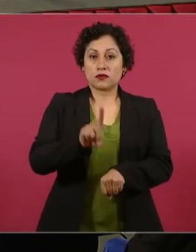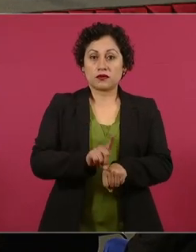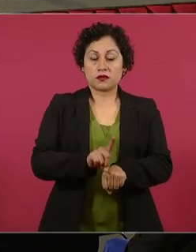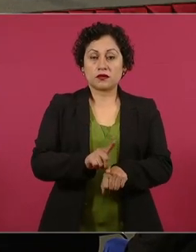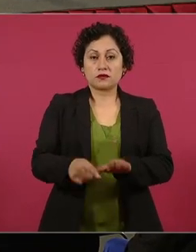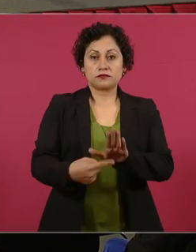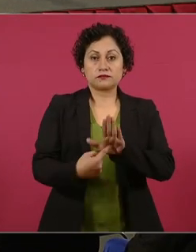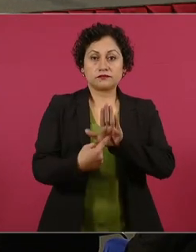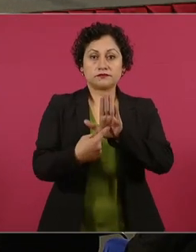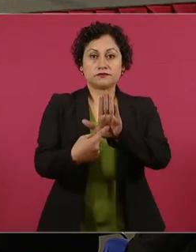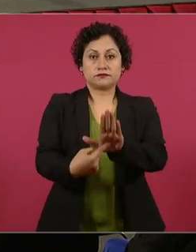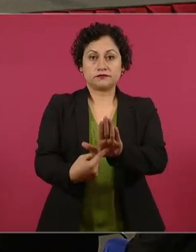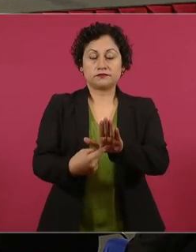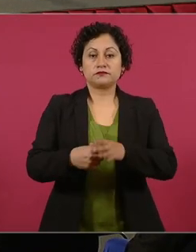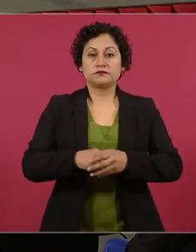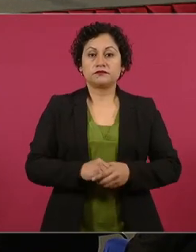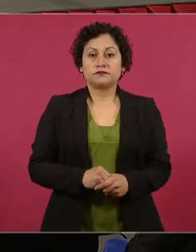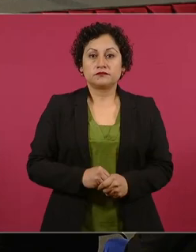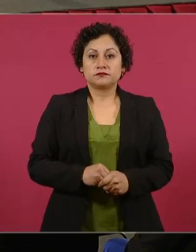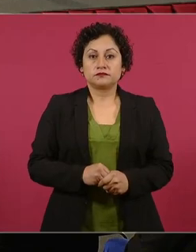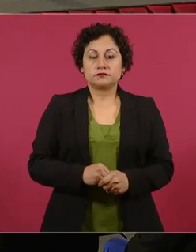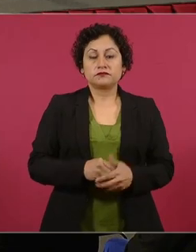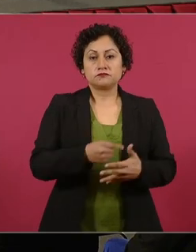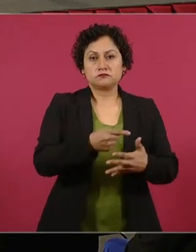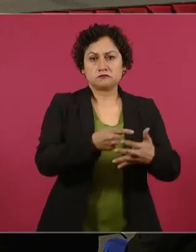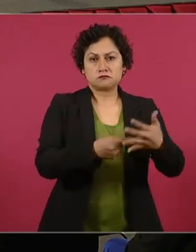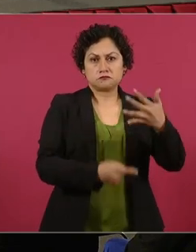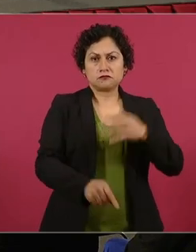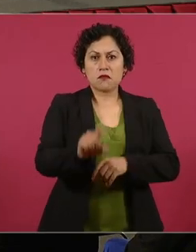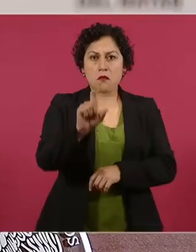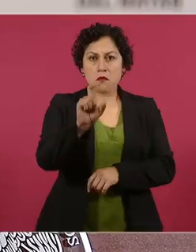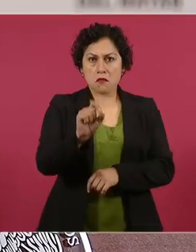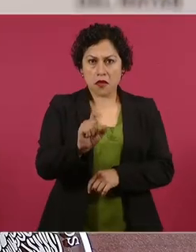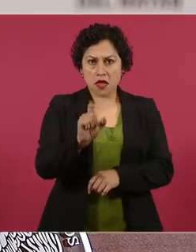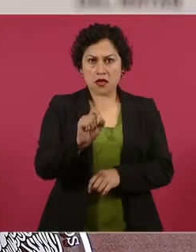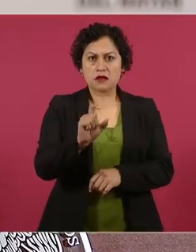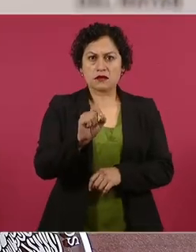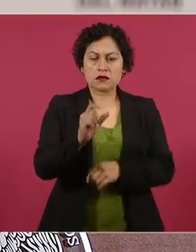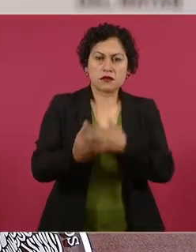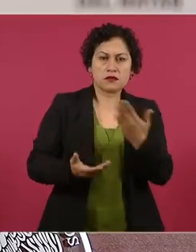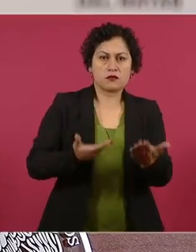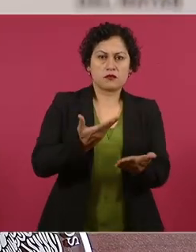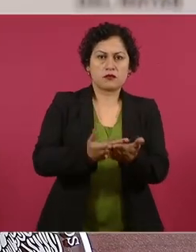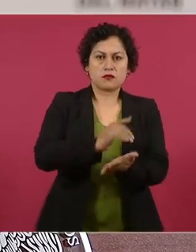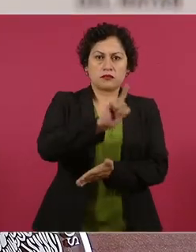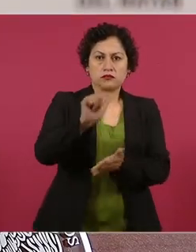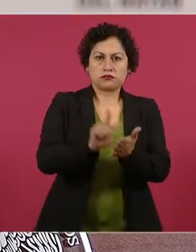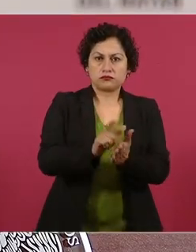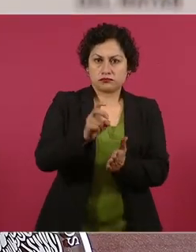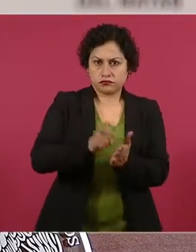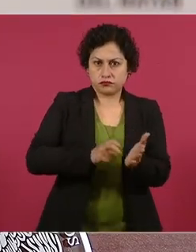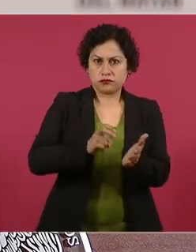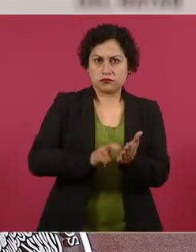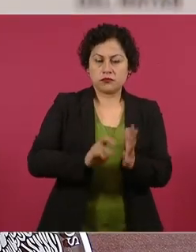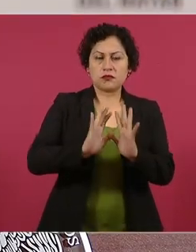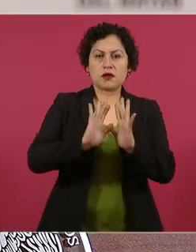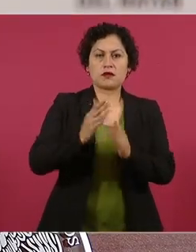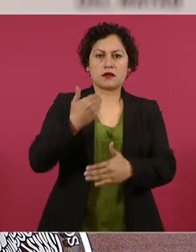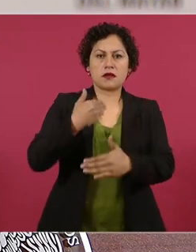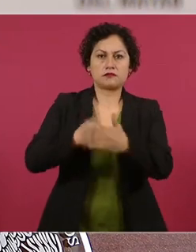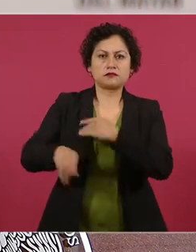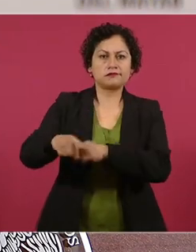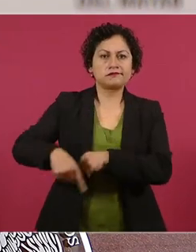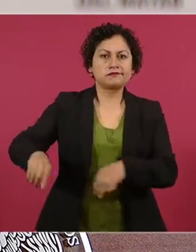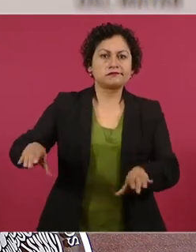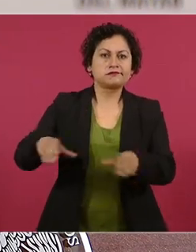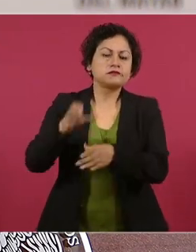presentar dos de las 20 reformas que se han presentado y que están ya en la Cámara de